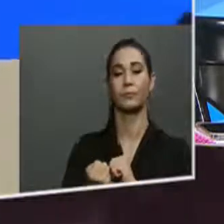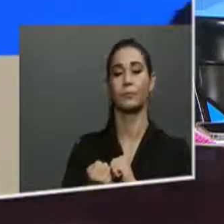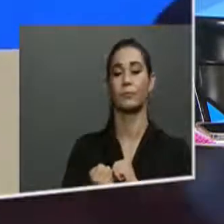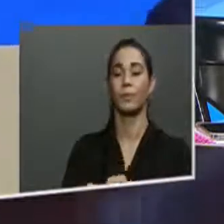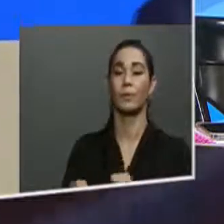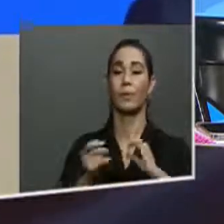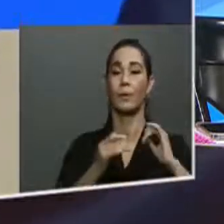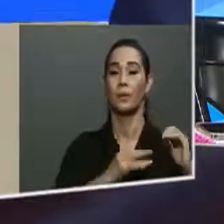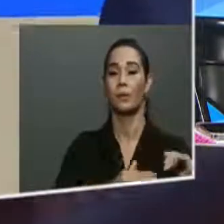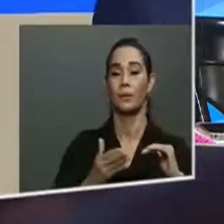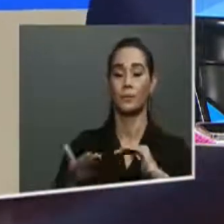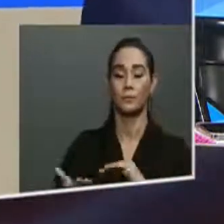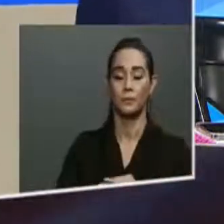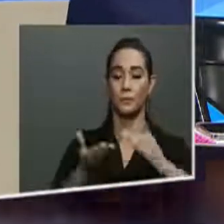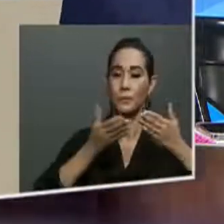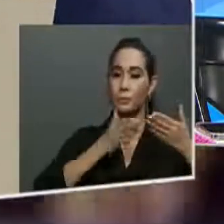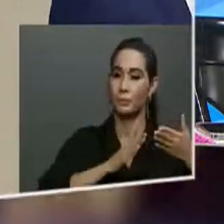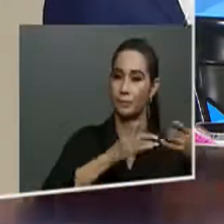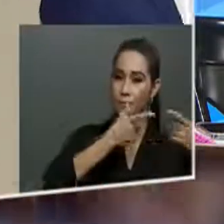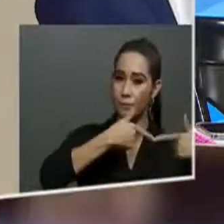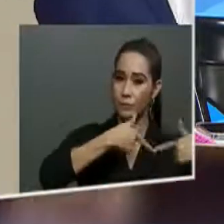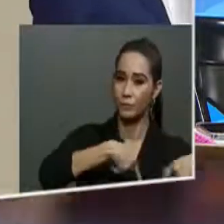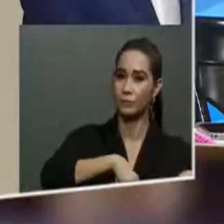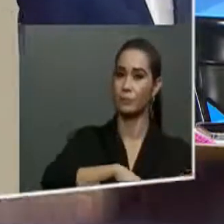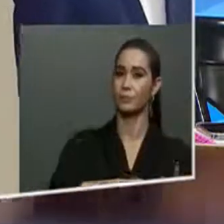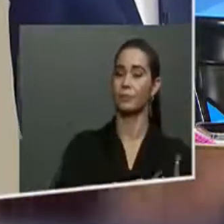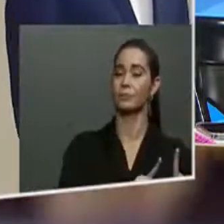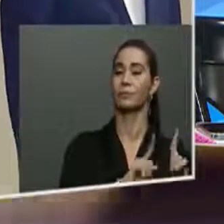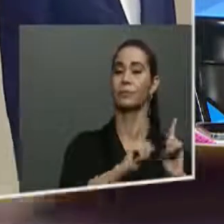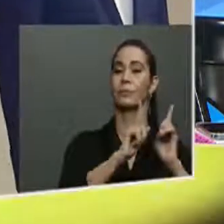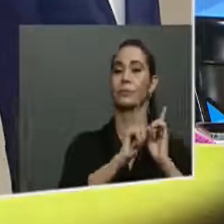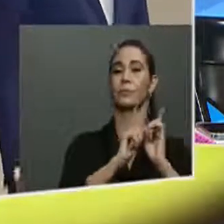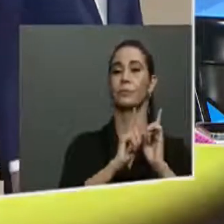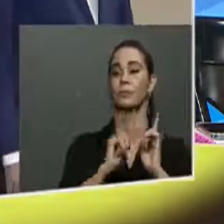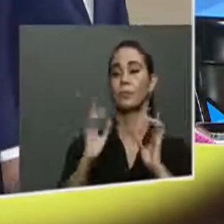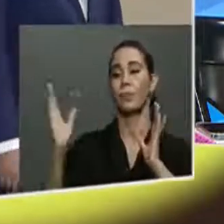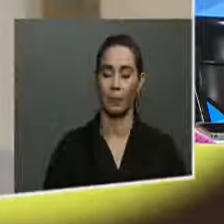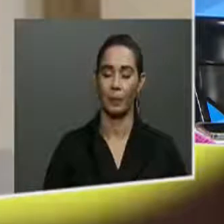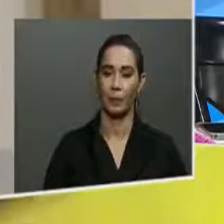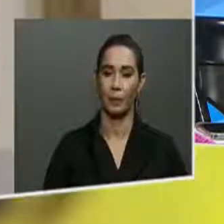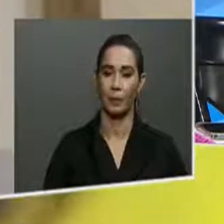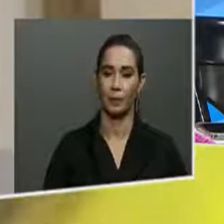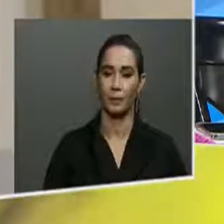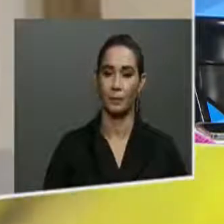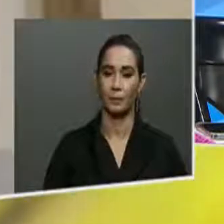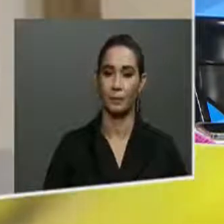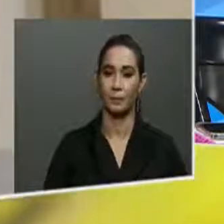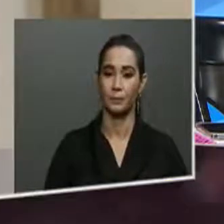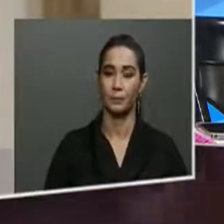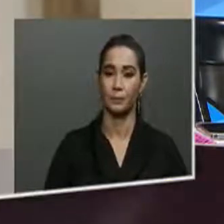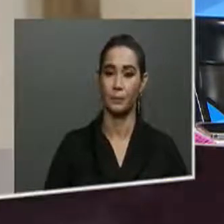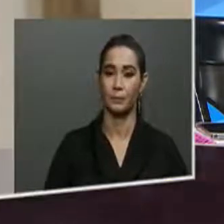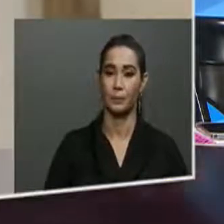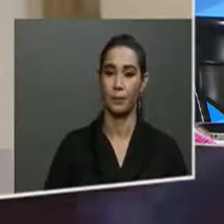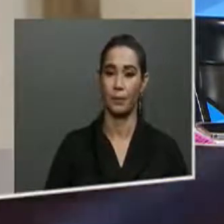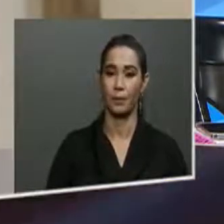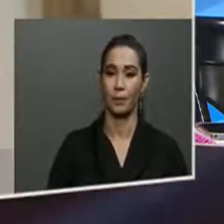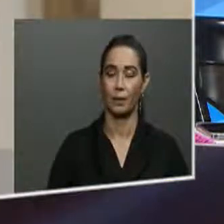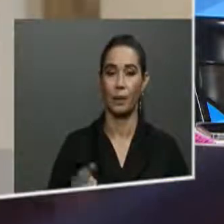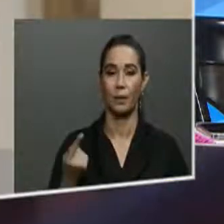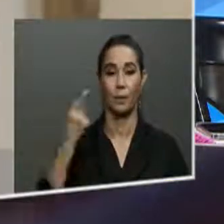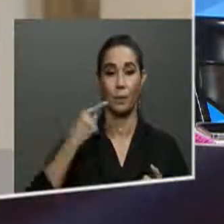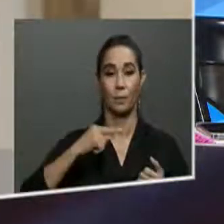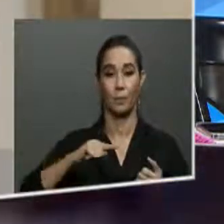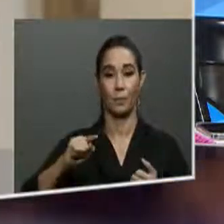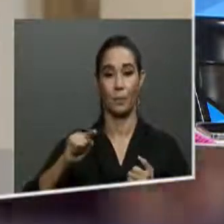había manifestado no había hablado al respecto y que habían ido en esta gestión de gobierno a manifestarse